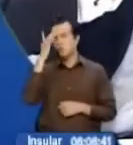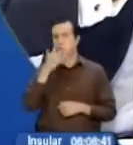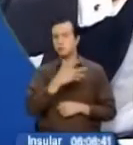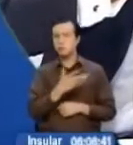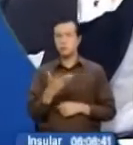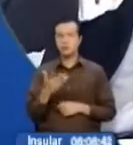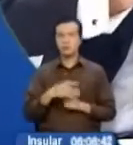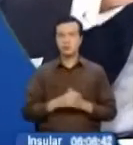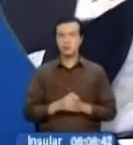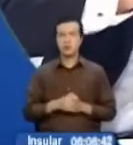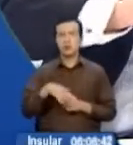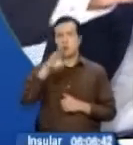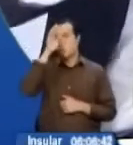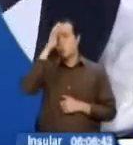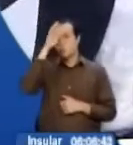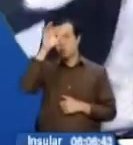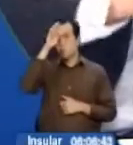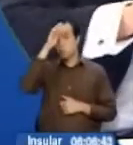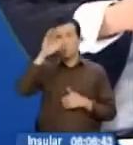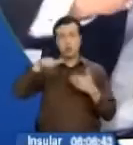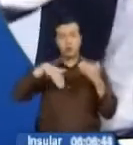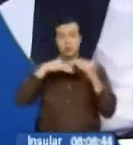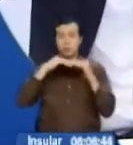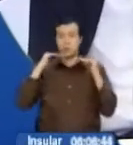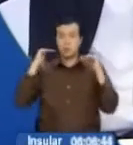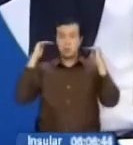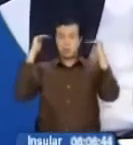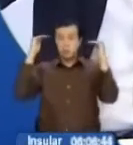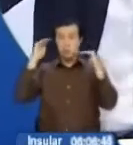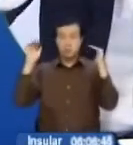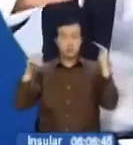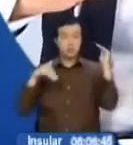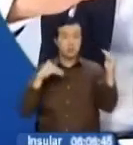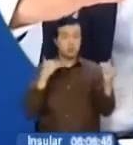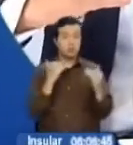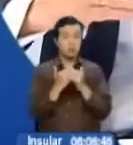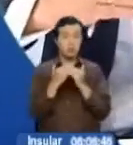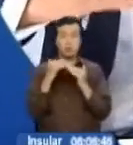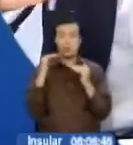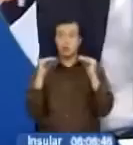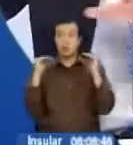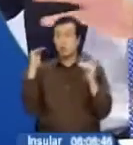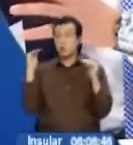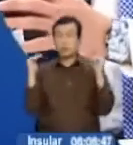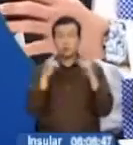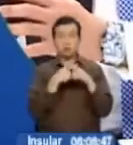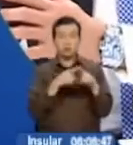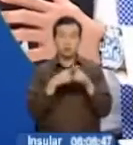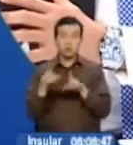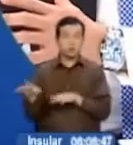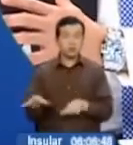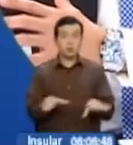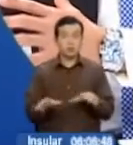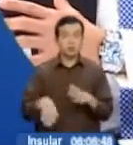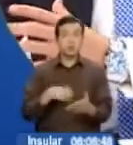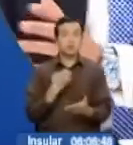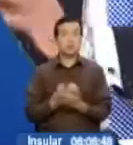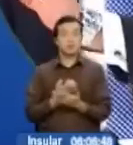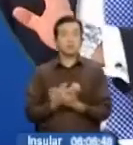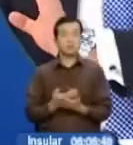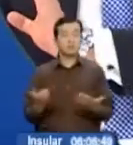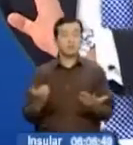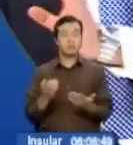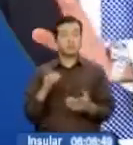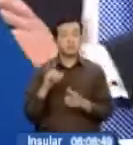exista una cultura en todos los niveles y en todos los estratos o tamaños de las distintas actividades económicas y